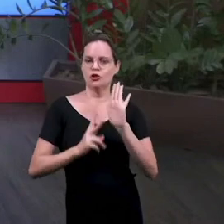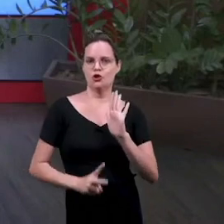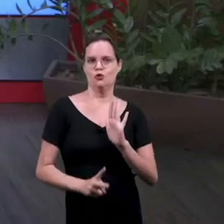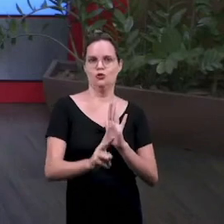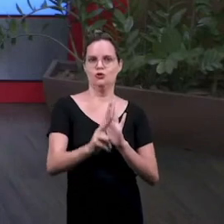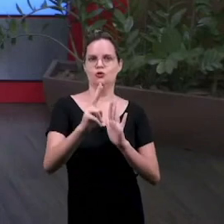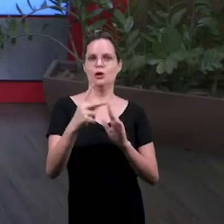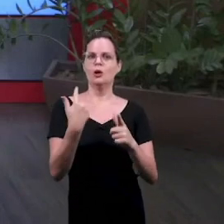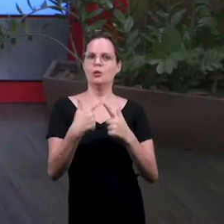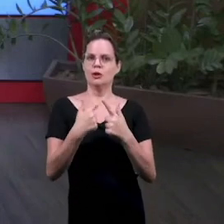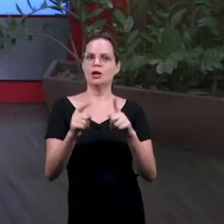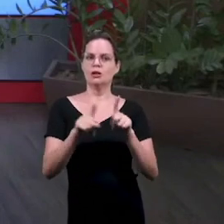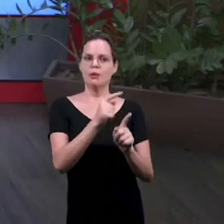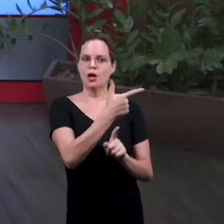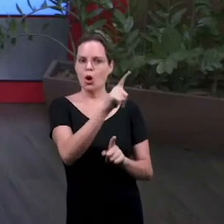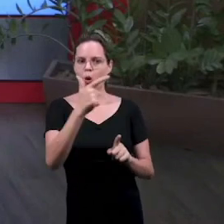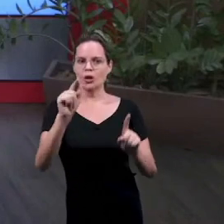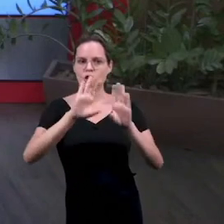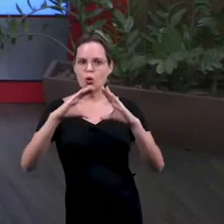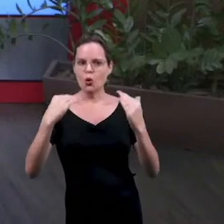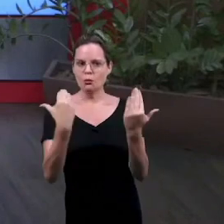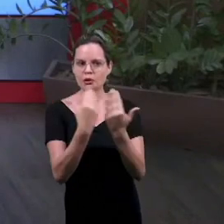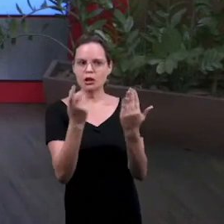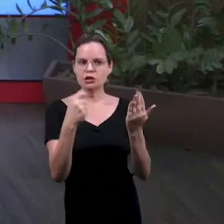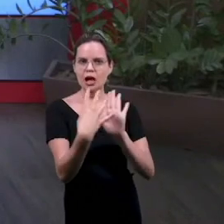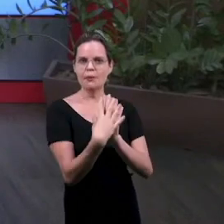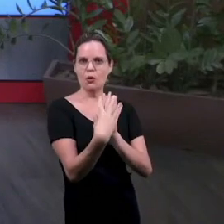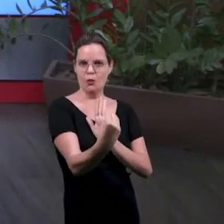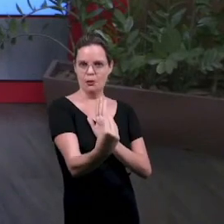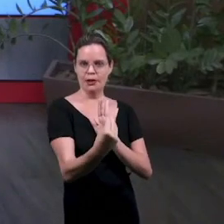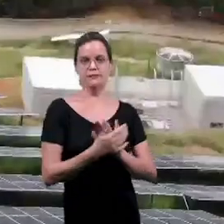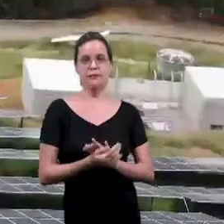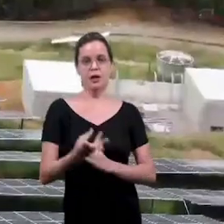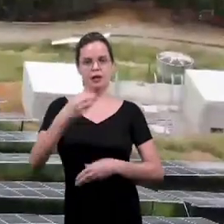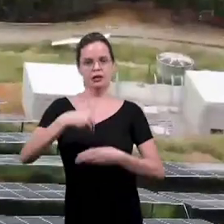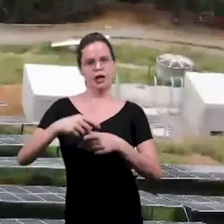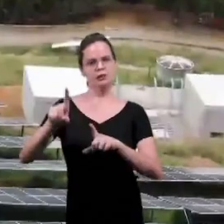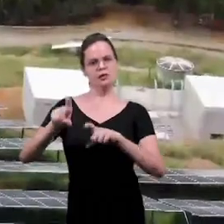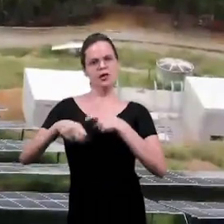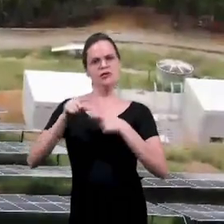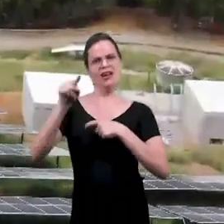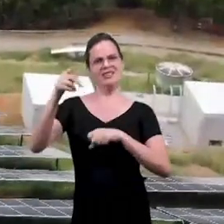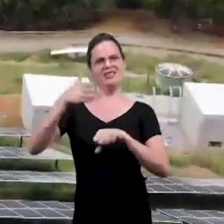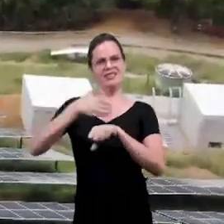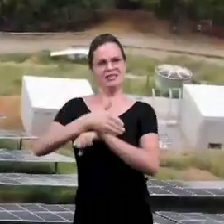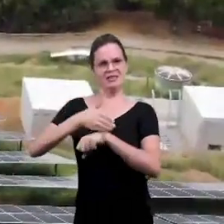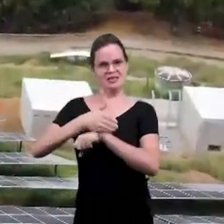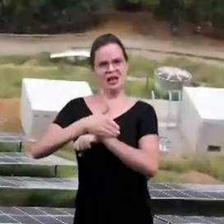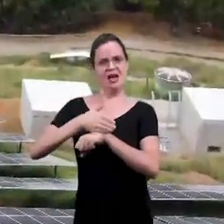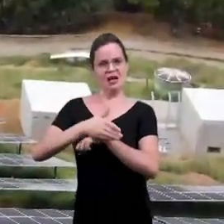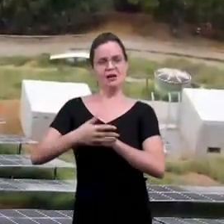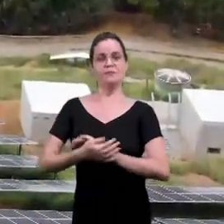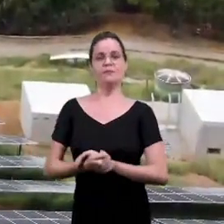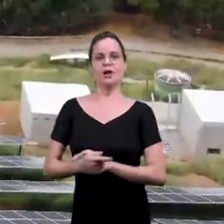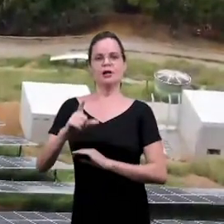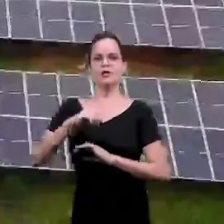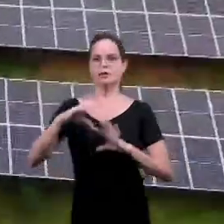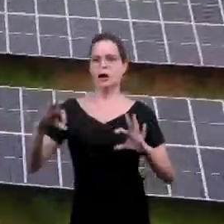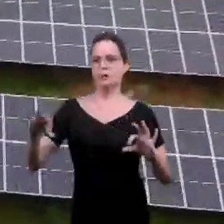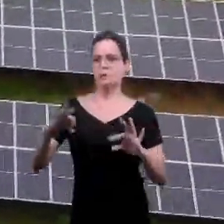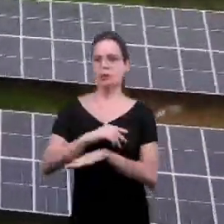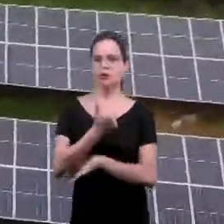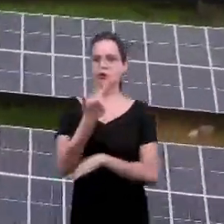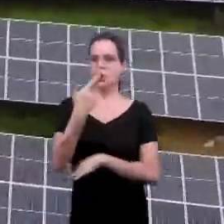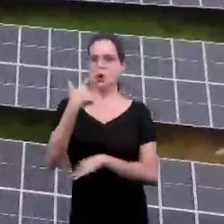proyectos que están a todo vapor y se volvieron modelos para la comunidad en general. En un lugar de